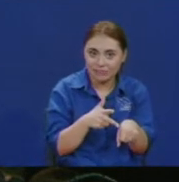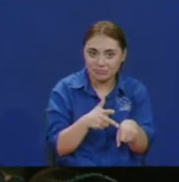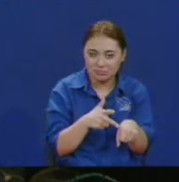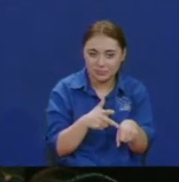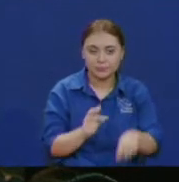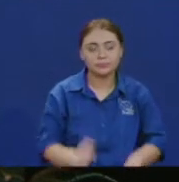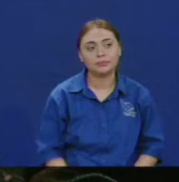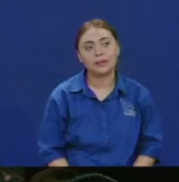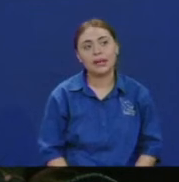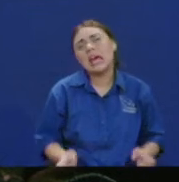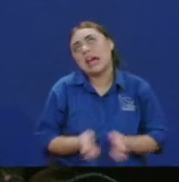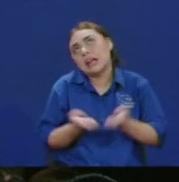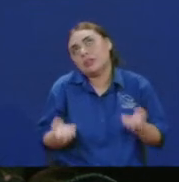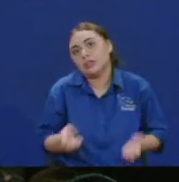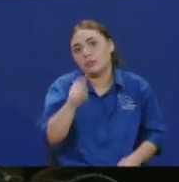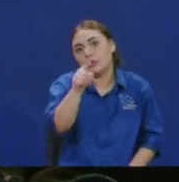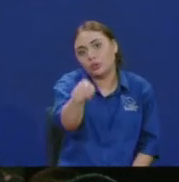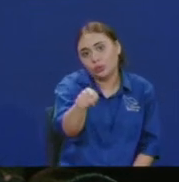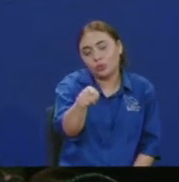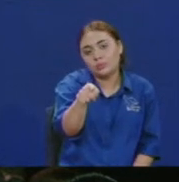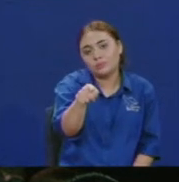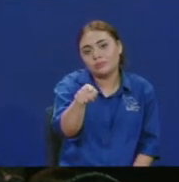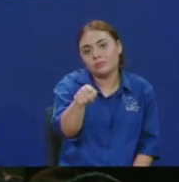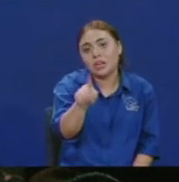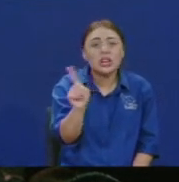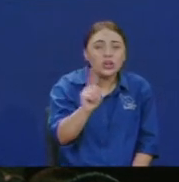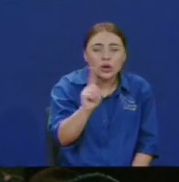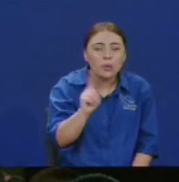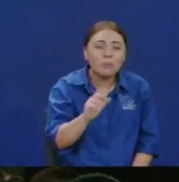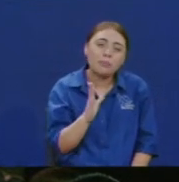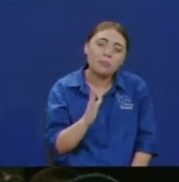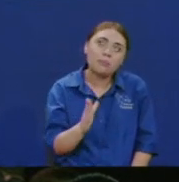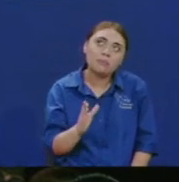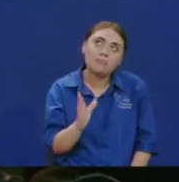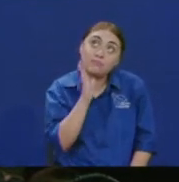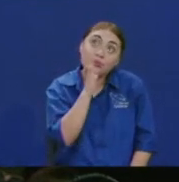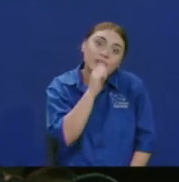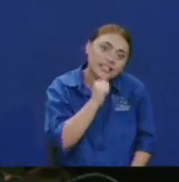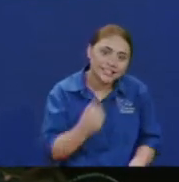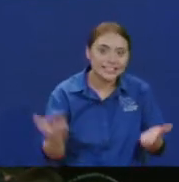Entonces, como ustedes no pudieron celebrar la Pascua en el mes de Aviv,